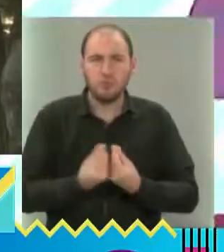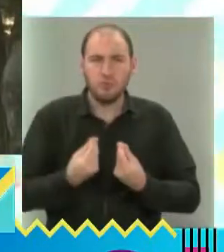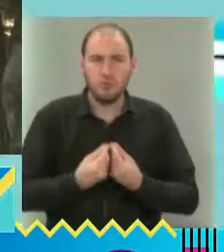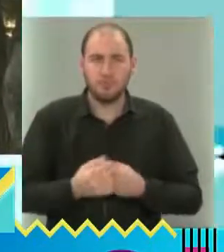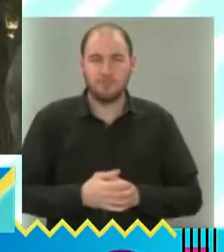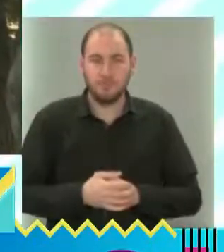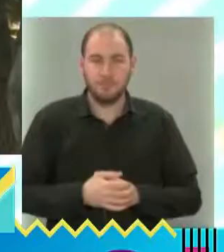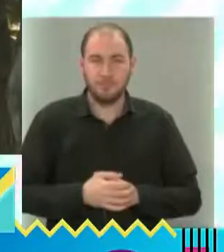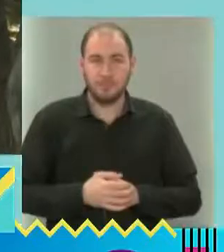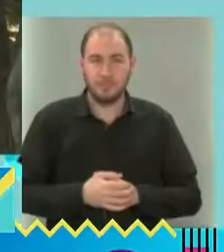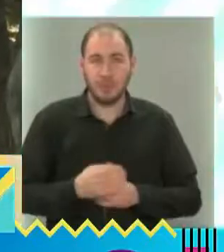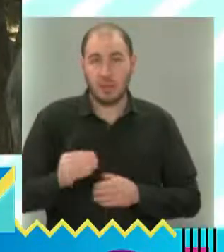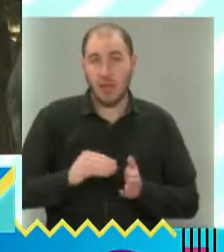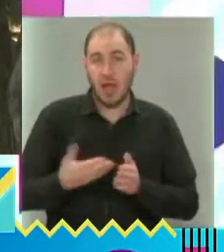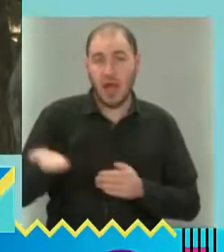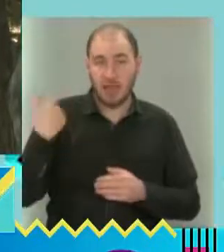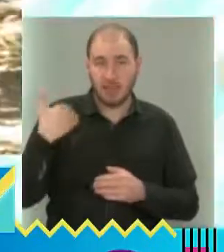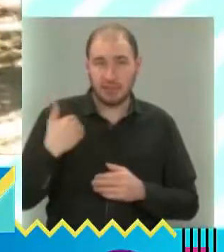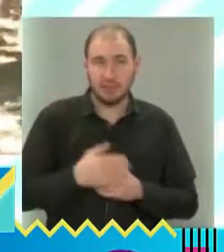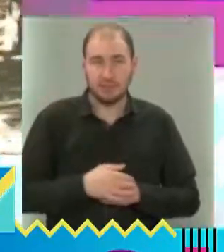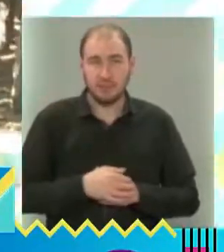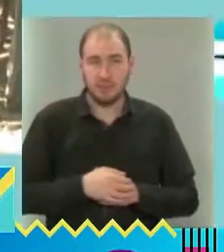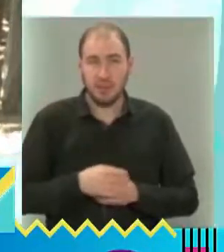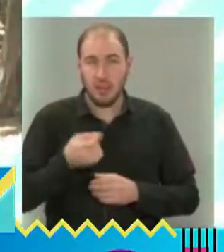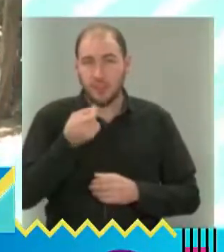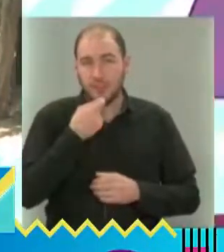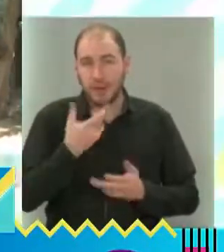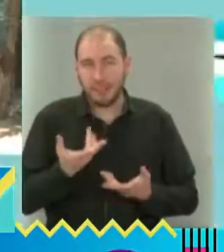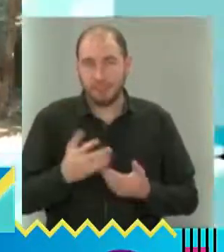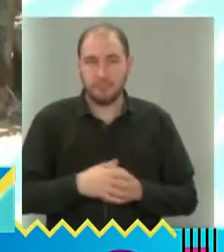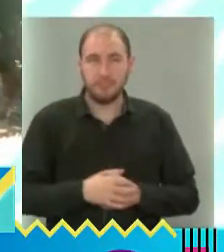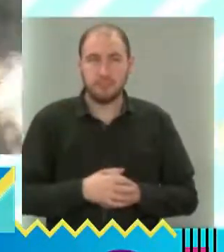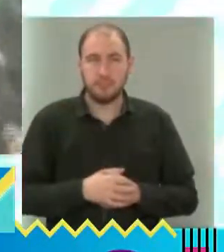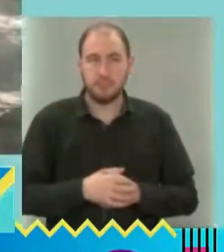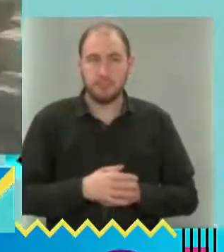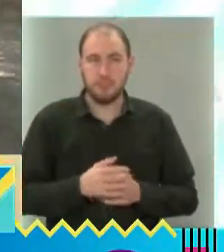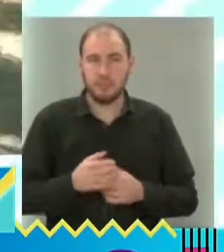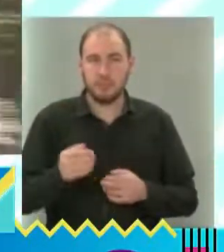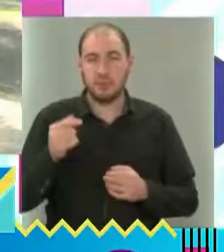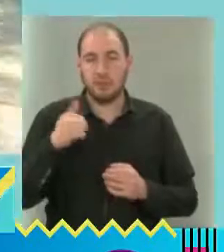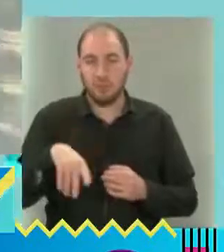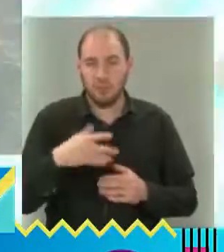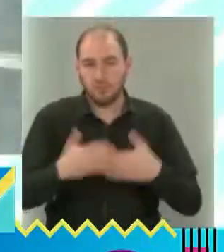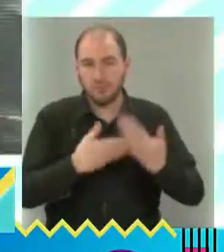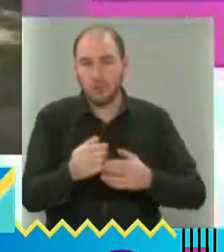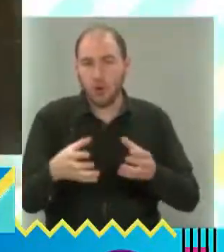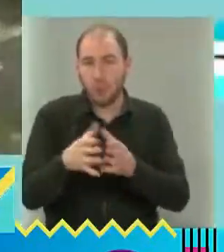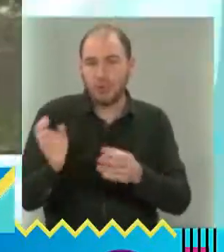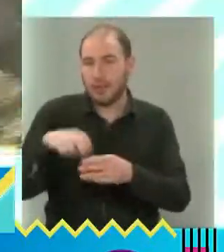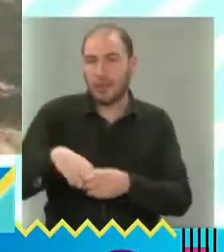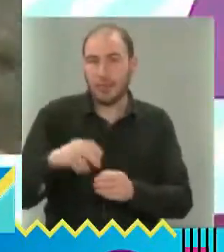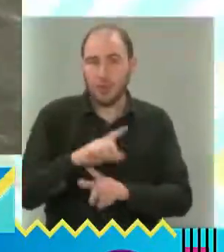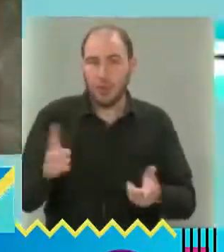él, que en su momento o no se llegaron, digamos, a subir al tren de alguna cooperativa